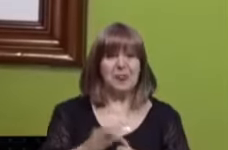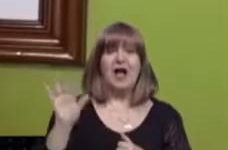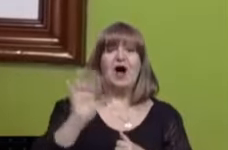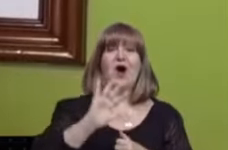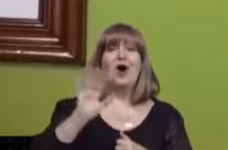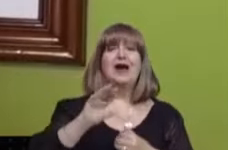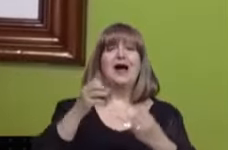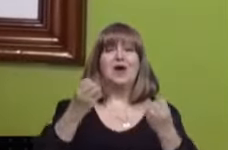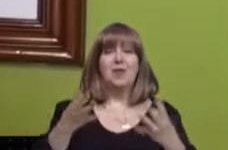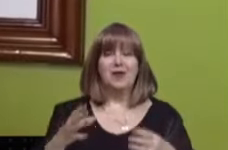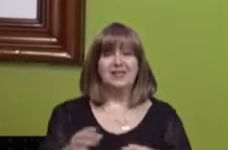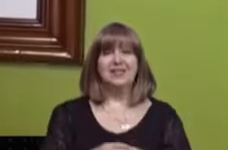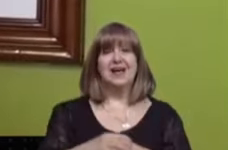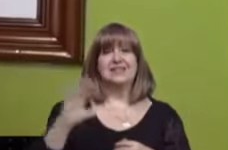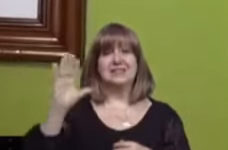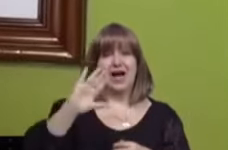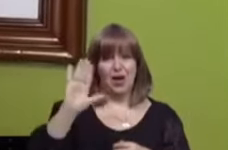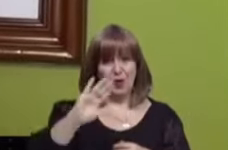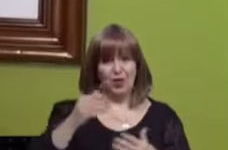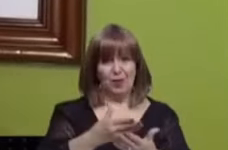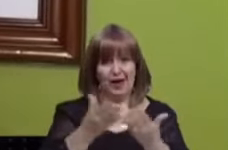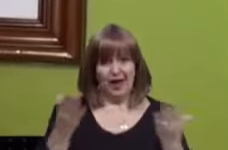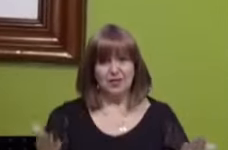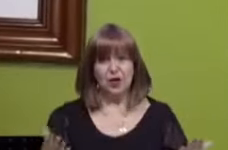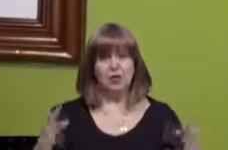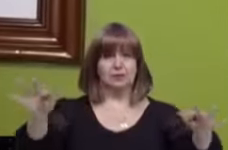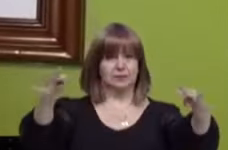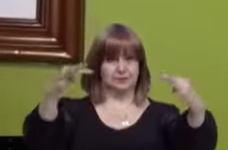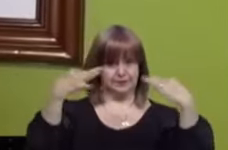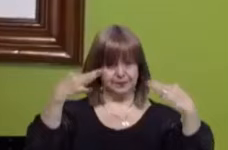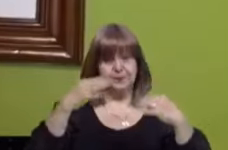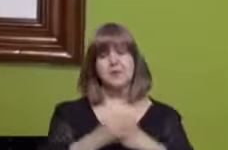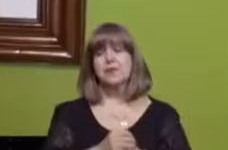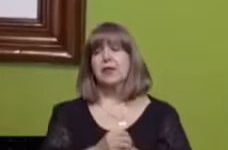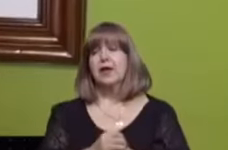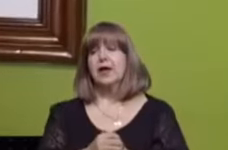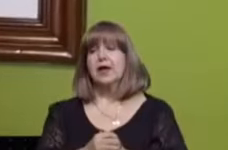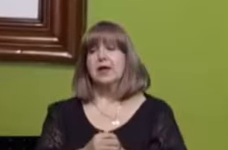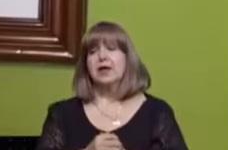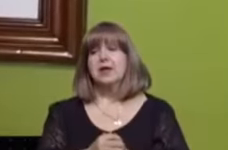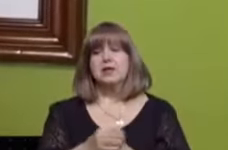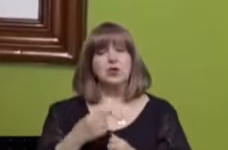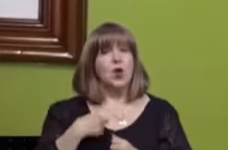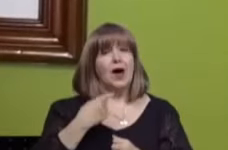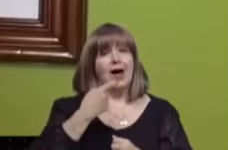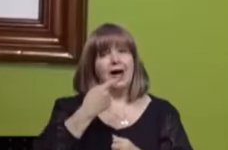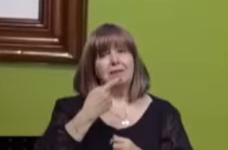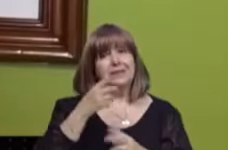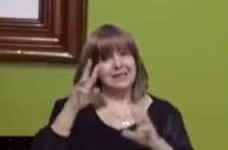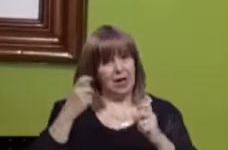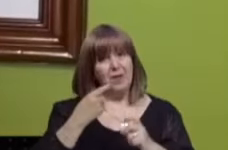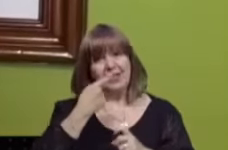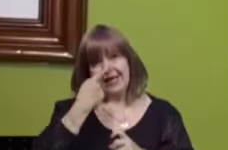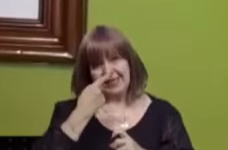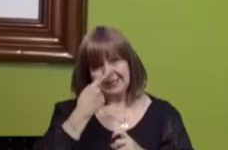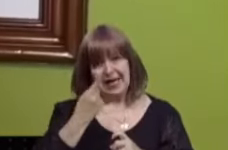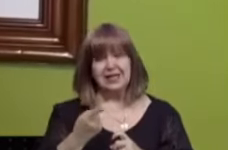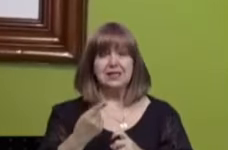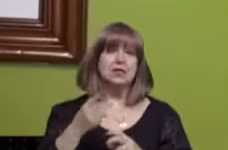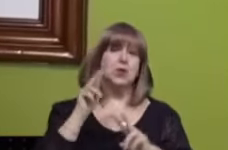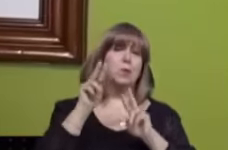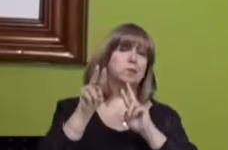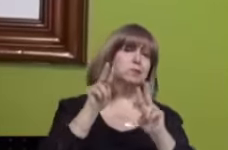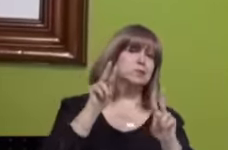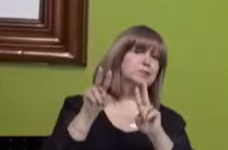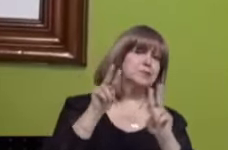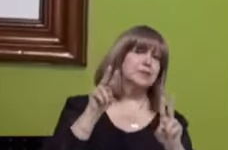Un saludo por el piso también y a toda la gente que nos mira. Bueno, yo creo que justamente lo interesante es que lo que se está observando